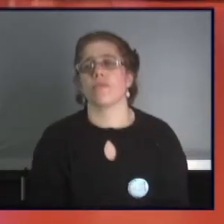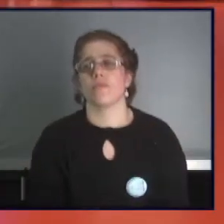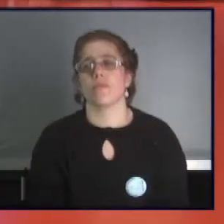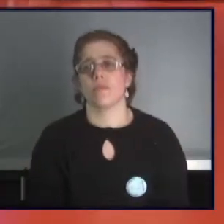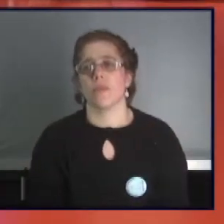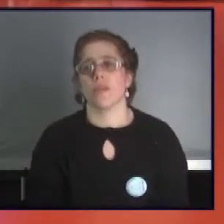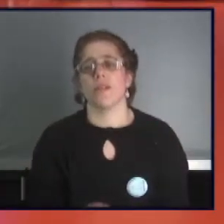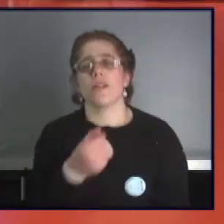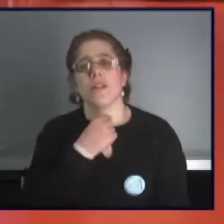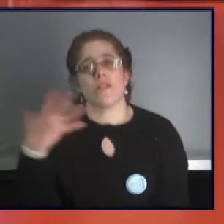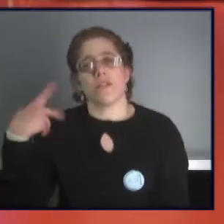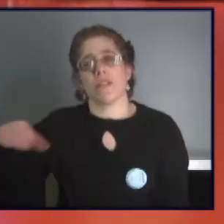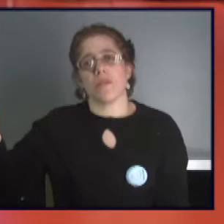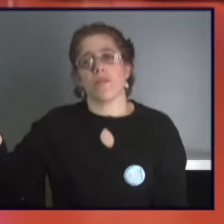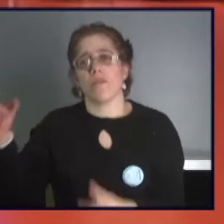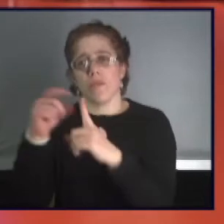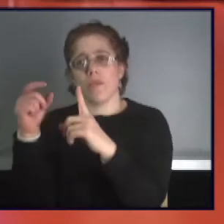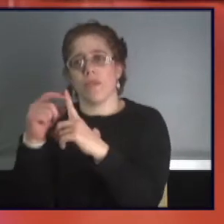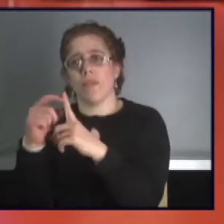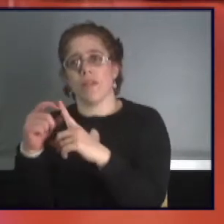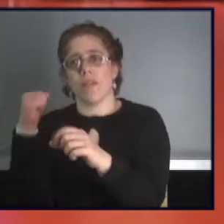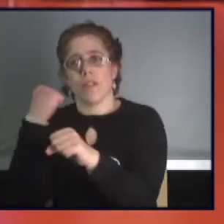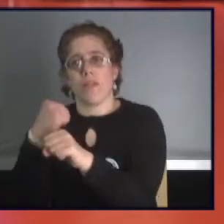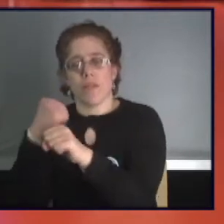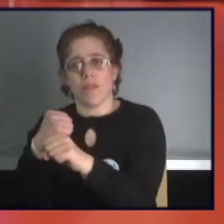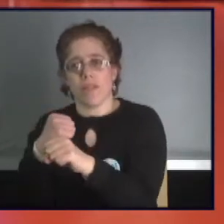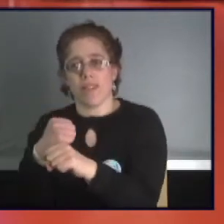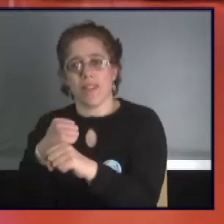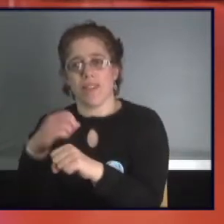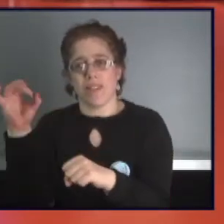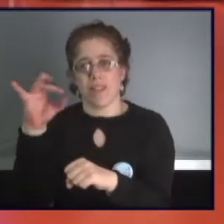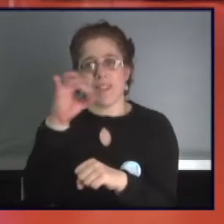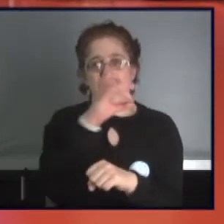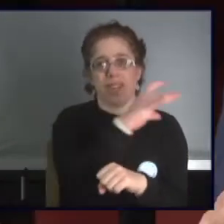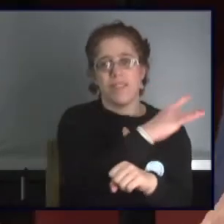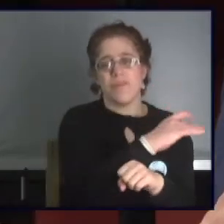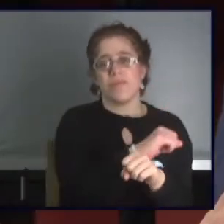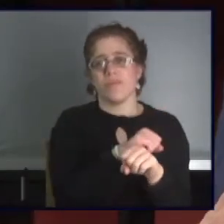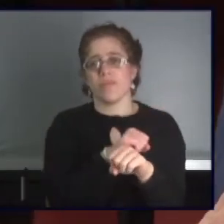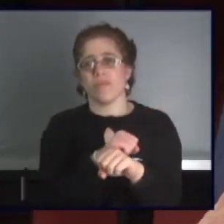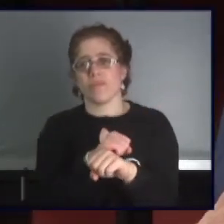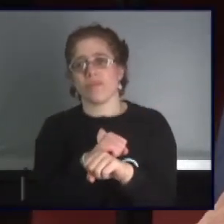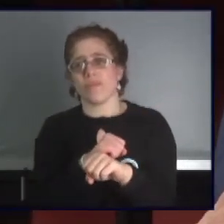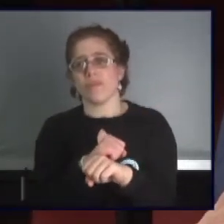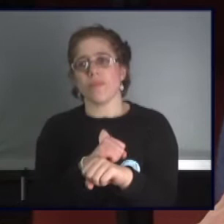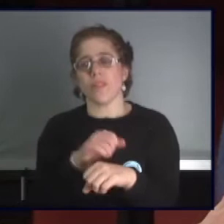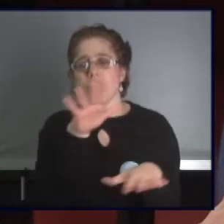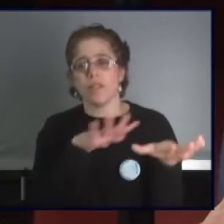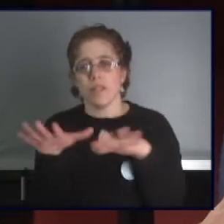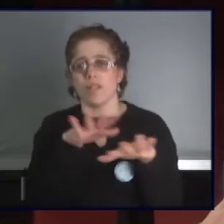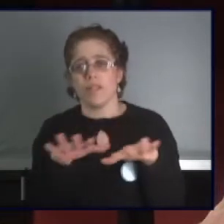quiero llevar a un tema que seguramente de dominar sos trabajador ferroviario así es conoces mucho del tema se está haciendo una